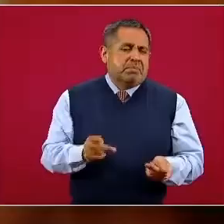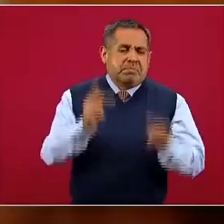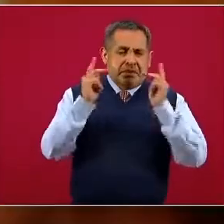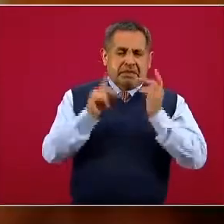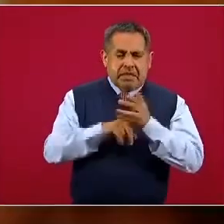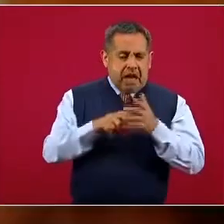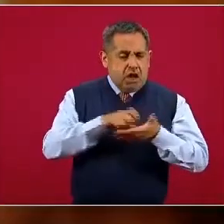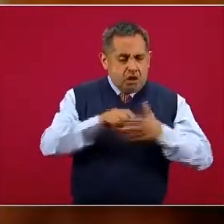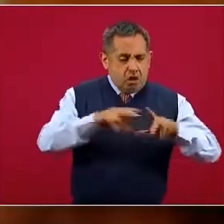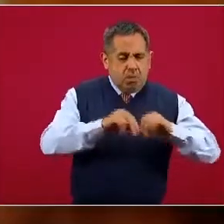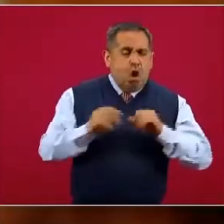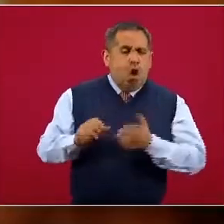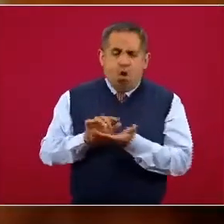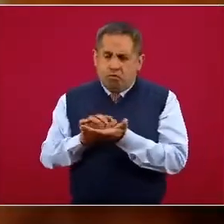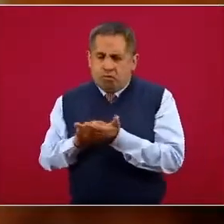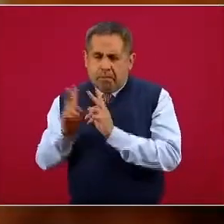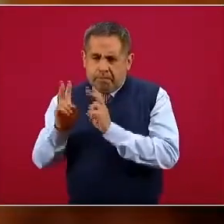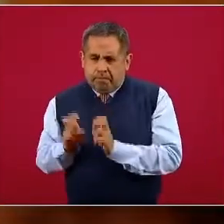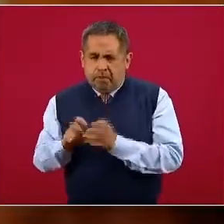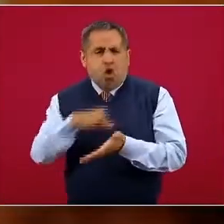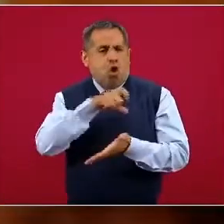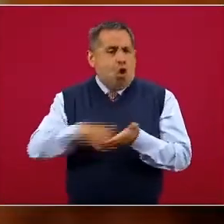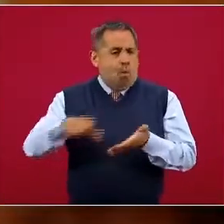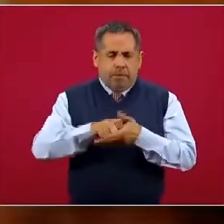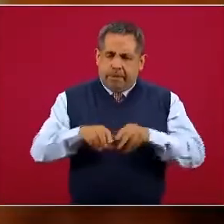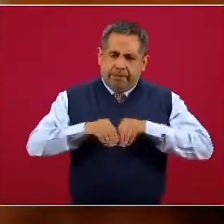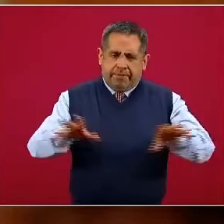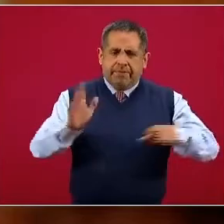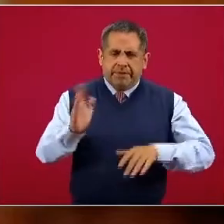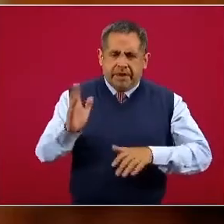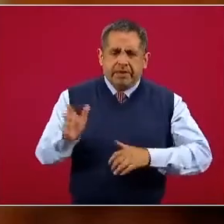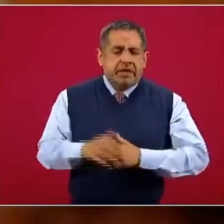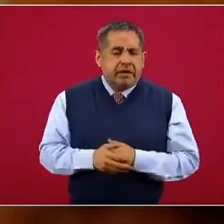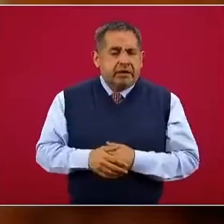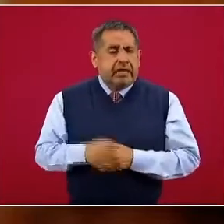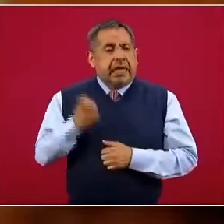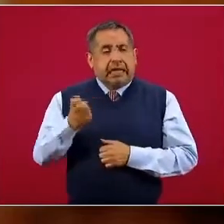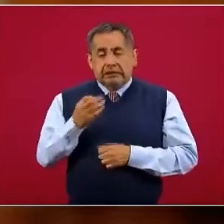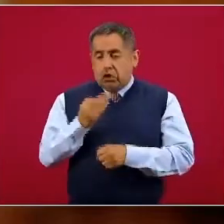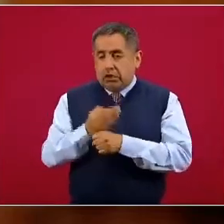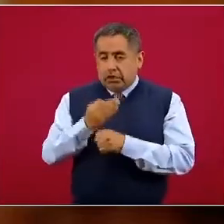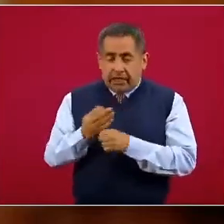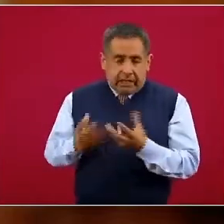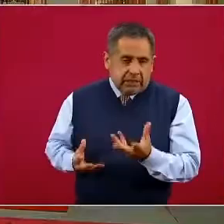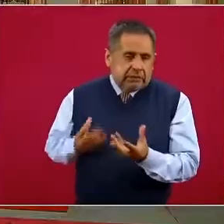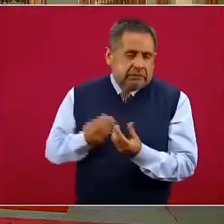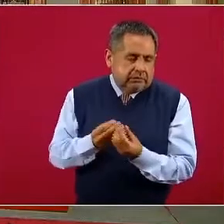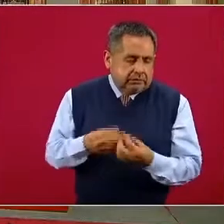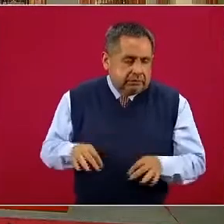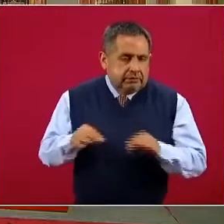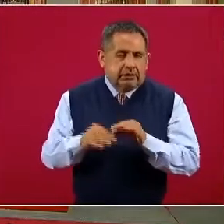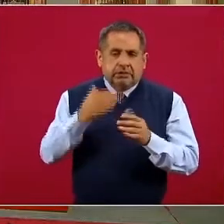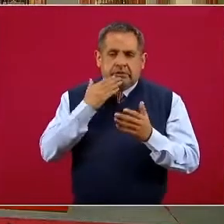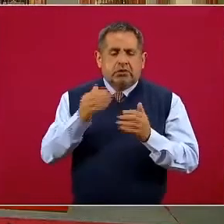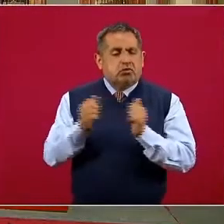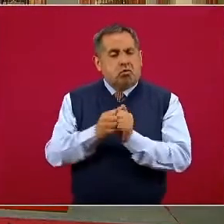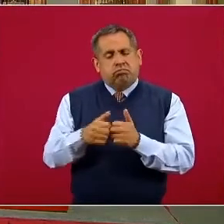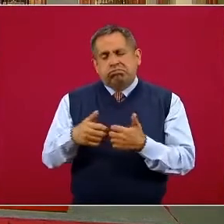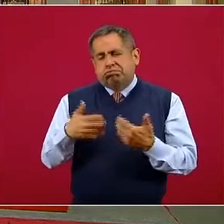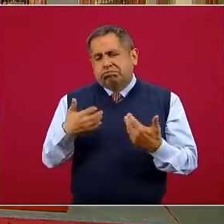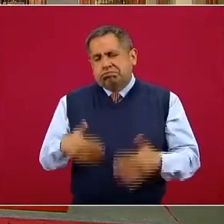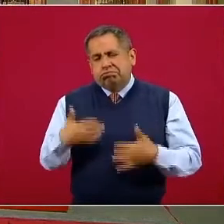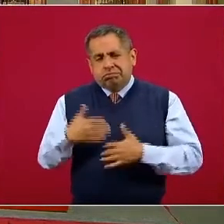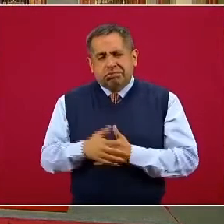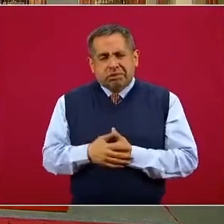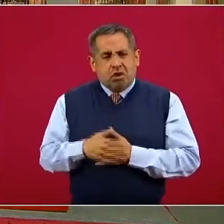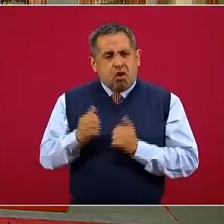tanto físicos como electrónicos. Entonces, nos sumamos a este evento tan importante con